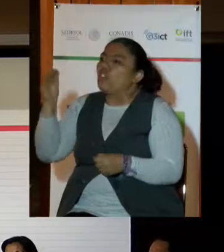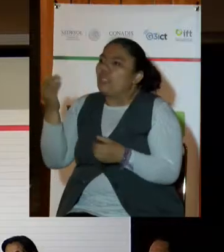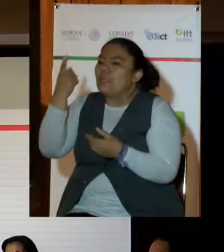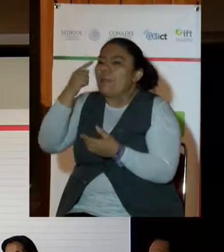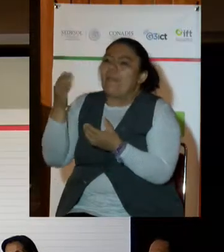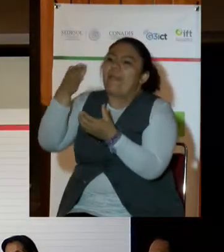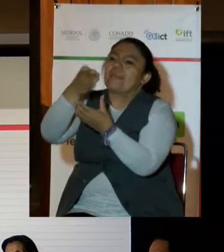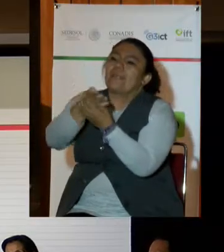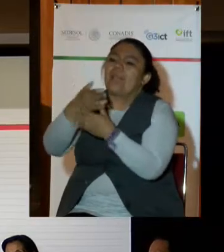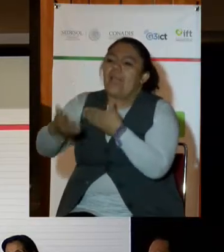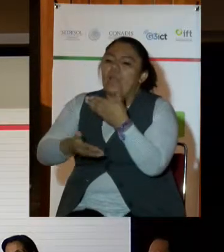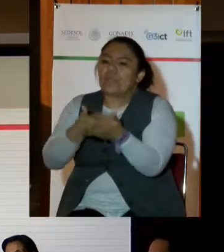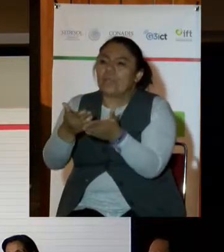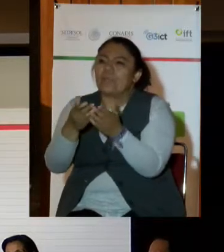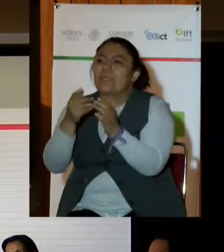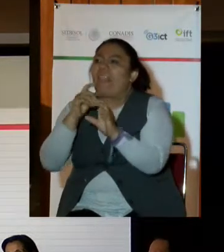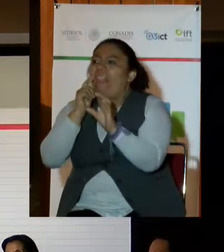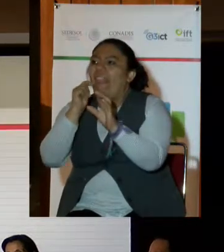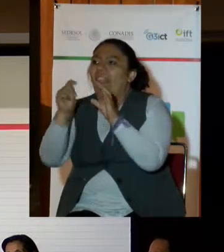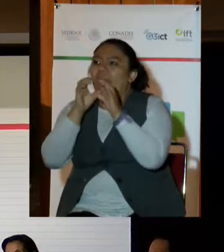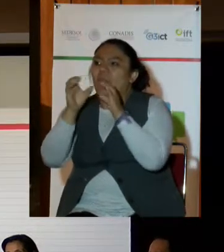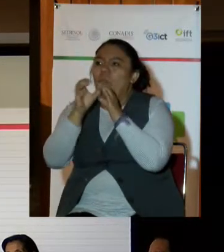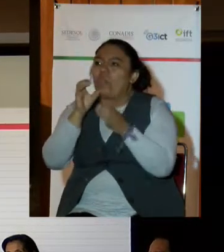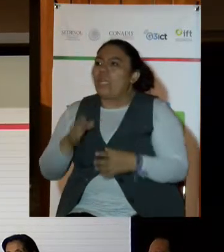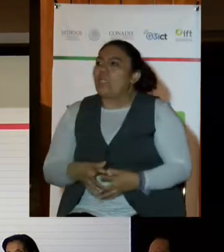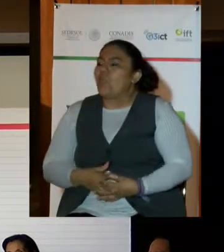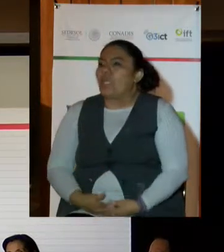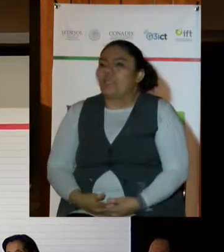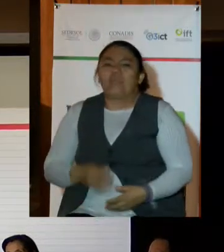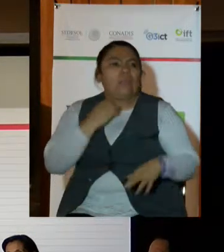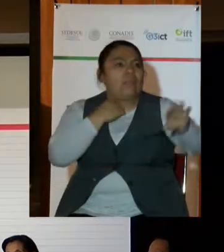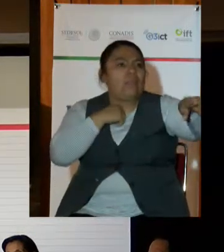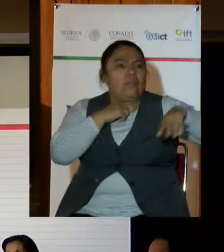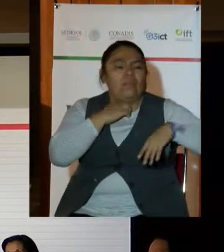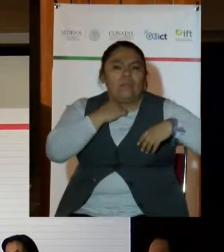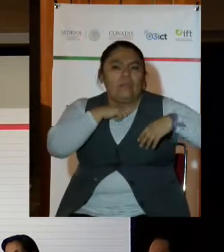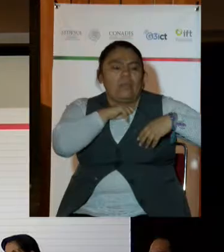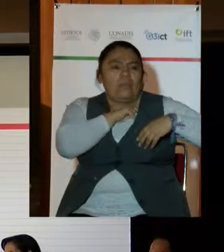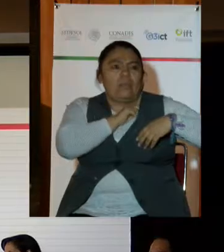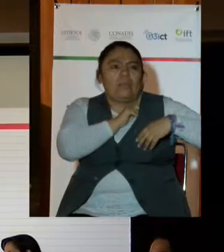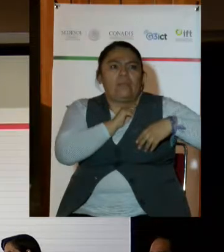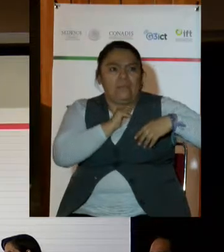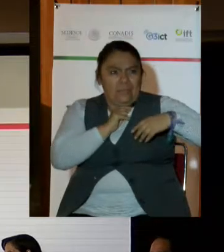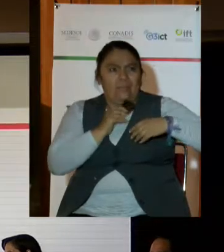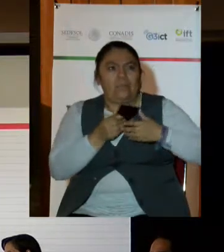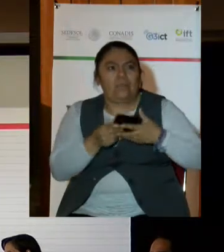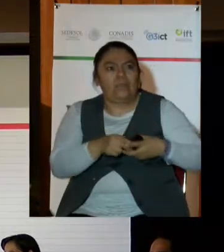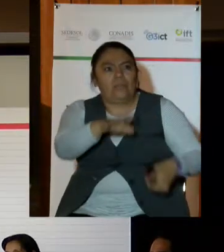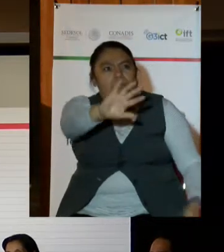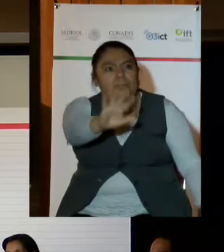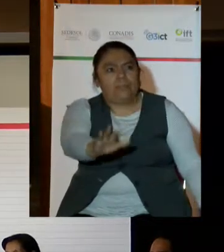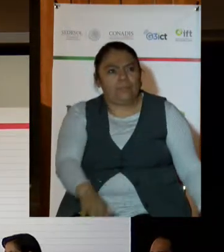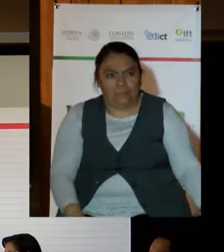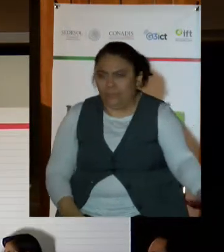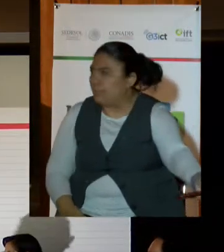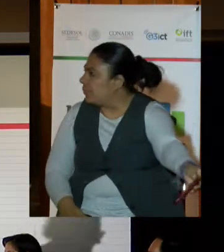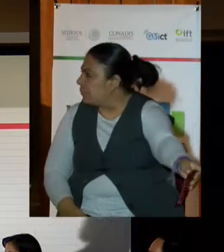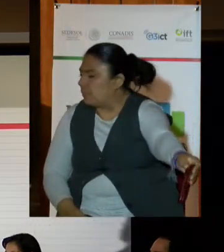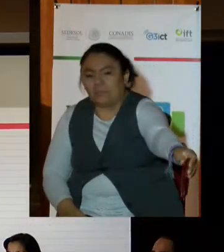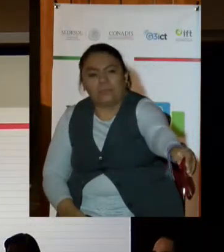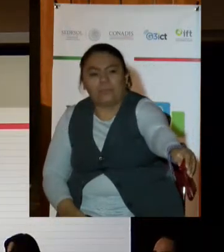Otra pregunta. Buenas tardes, mi nombre es Lisbeth. La pregunta es para Ernesto. Ernesto, en tu